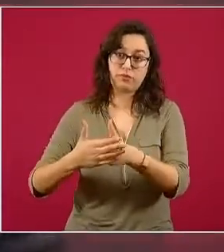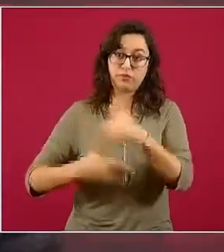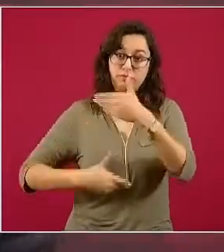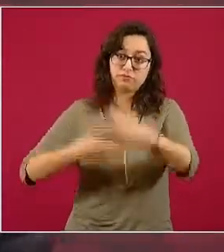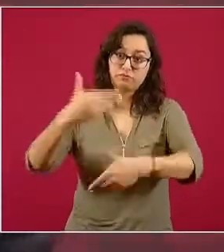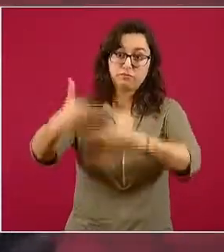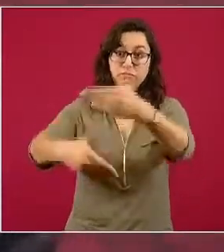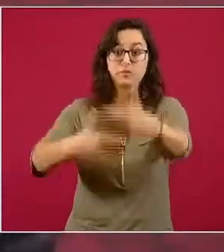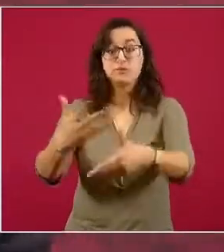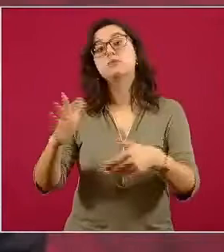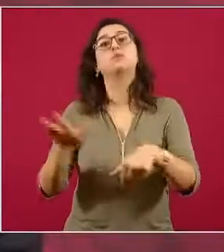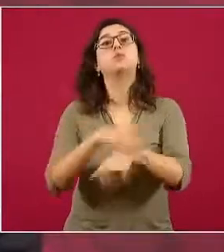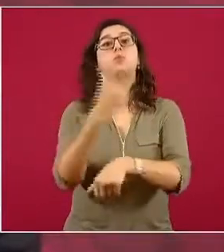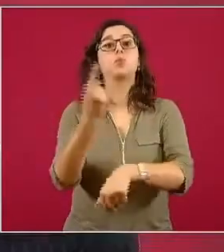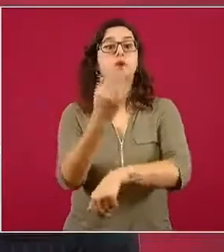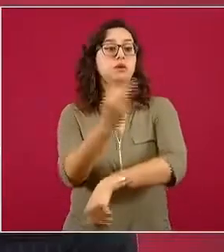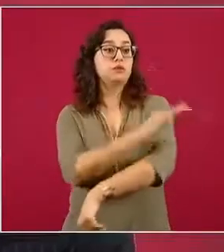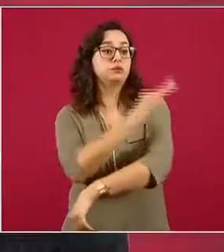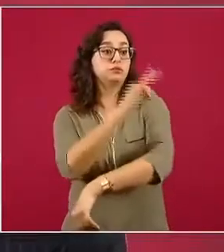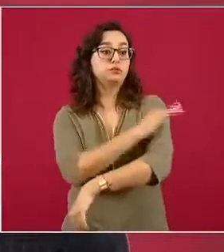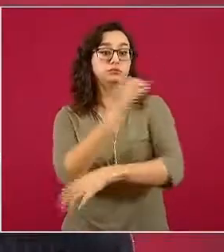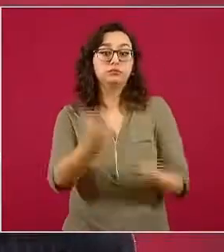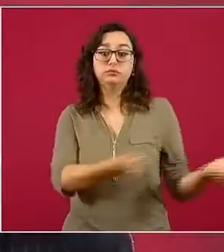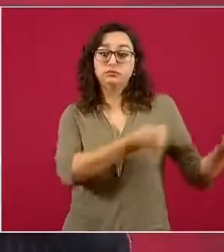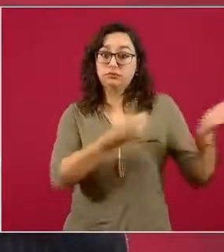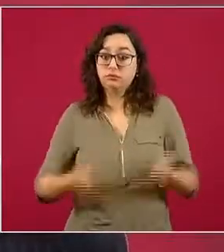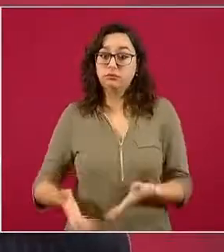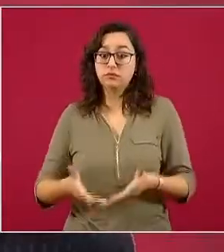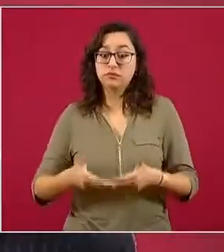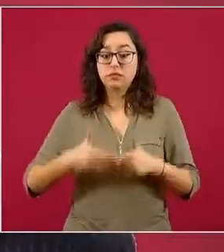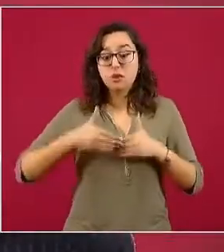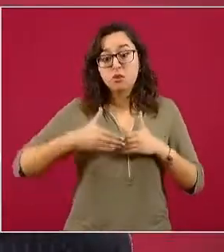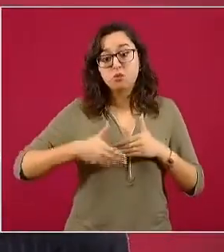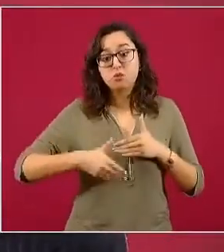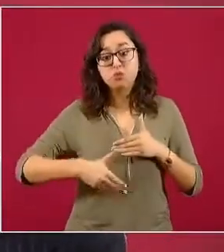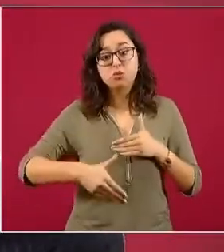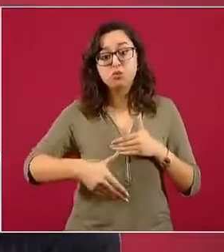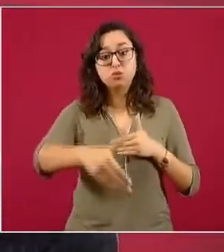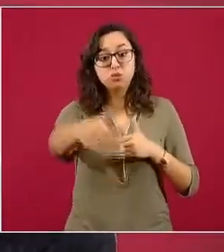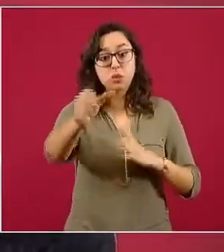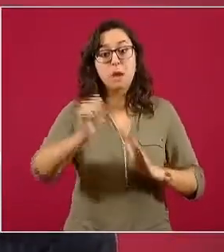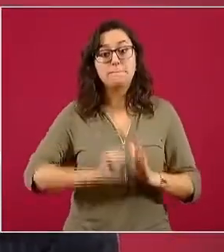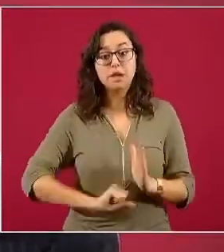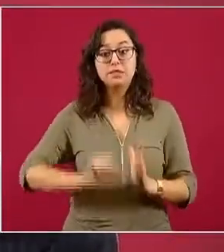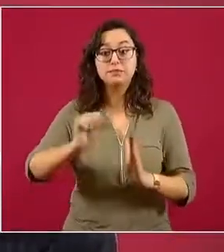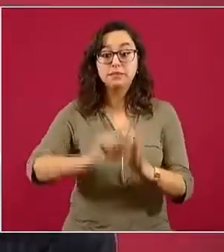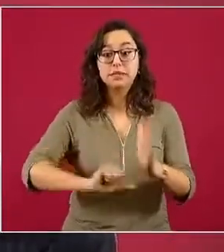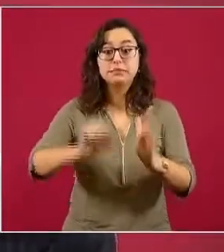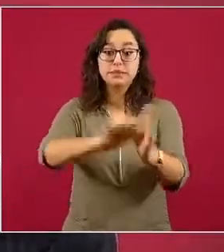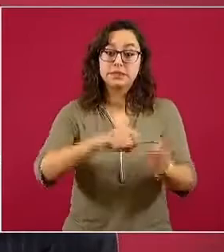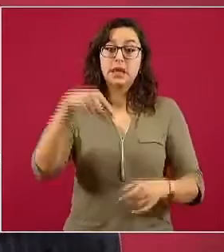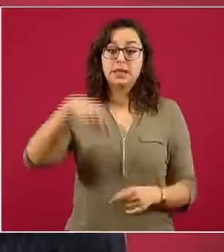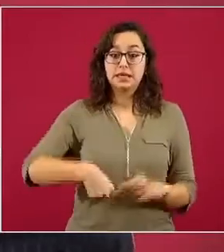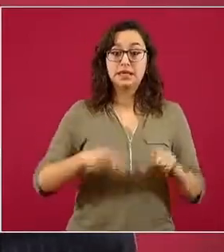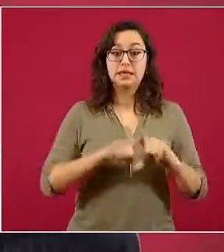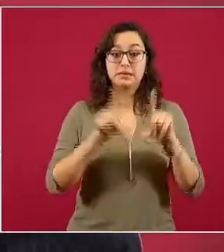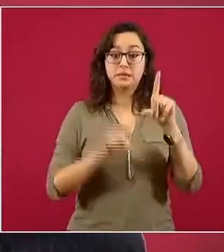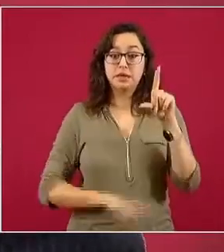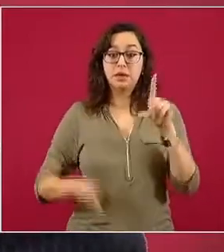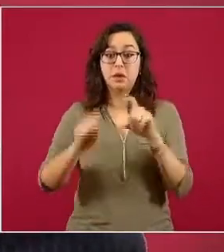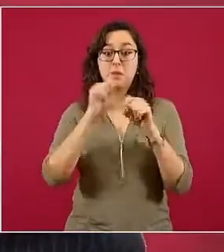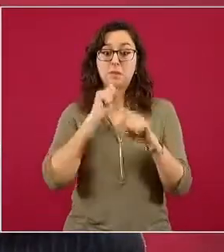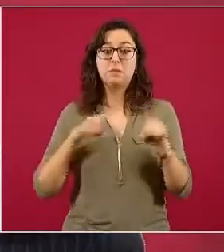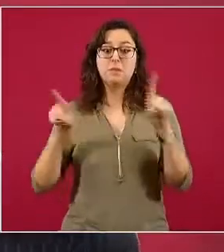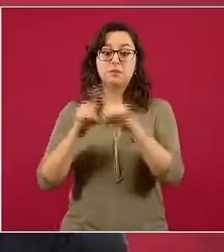porque el proceso mismo de vacunar nos va a llevar varios meses, en México y en el mundo, va a llevar